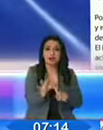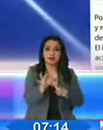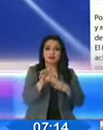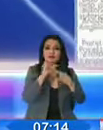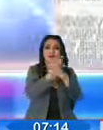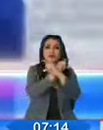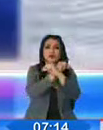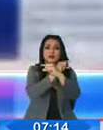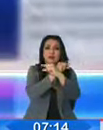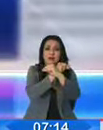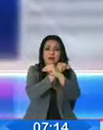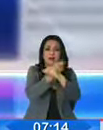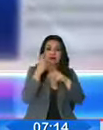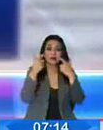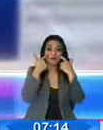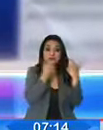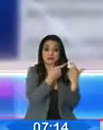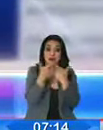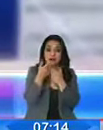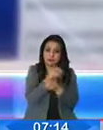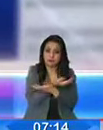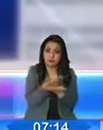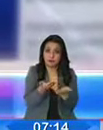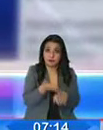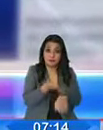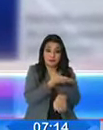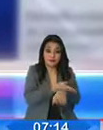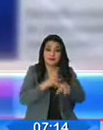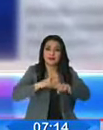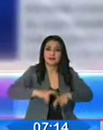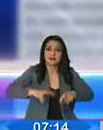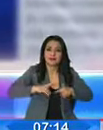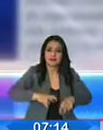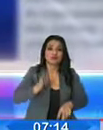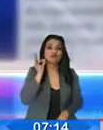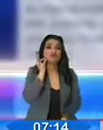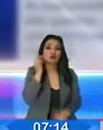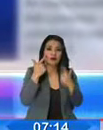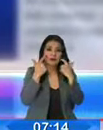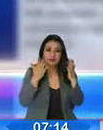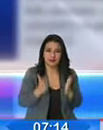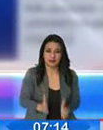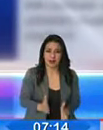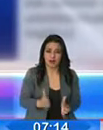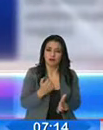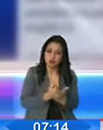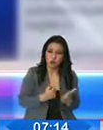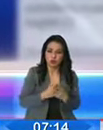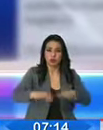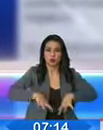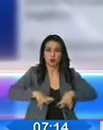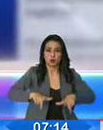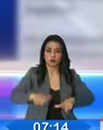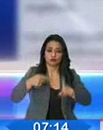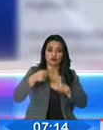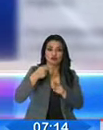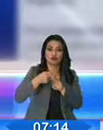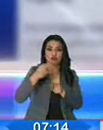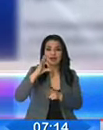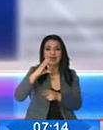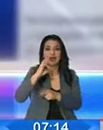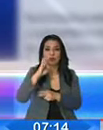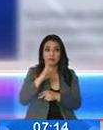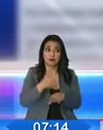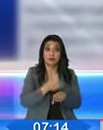sociales, la Fiscalía informó que por la investigación, la fiscal de Unidad de Transparencia y Lucha contra la Corrupción, Claudia Romero, ha